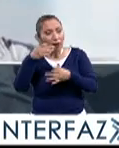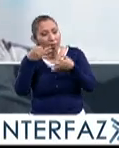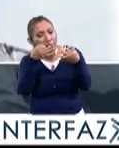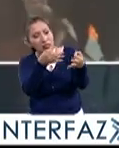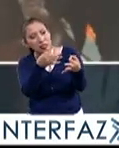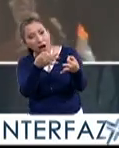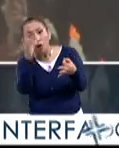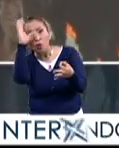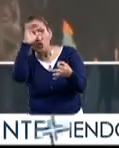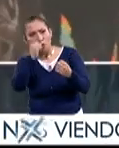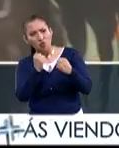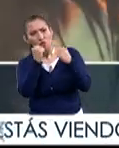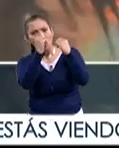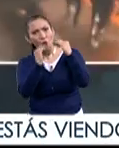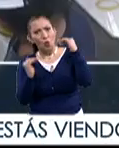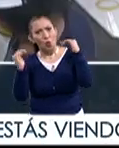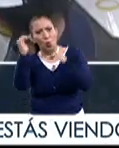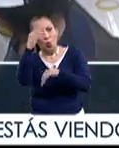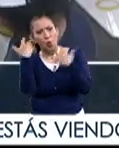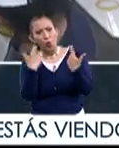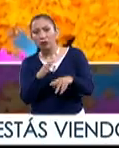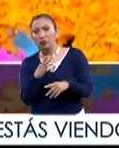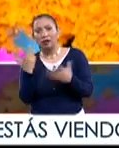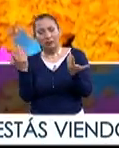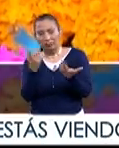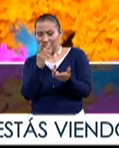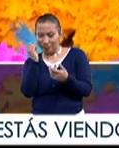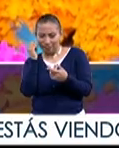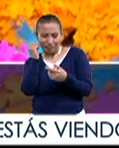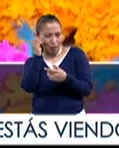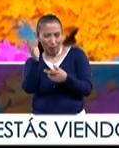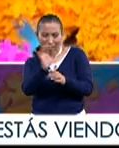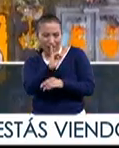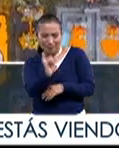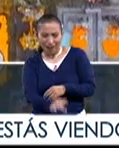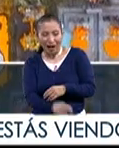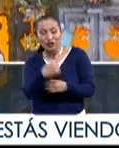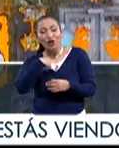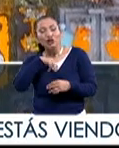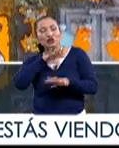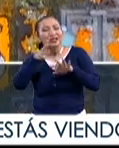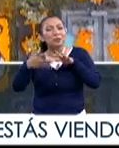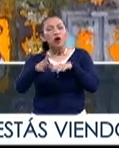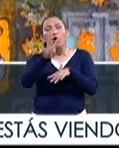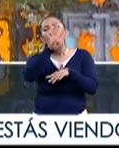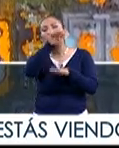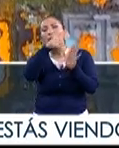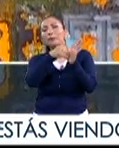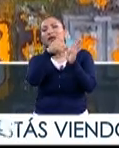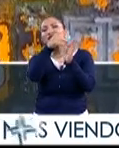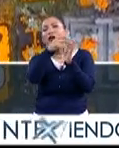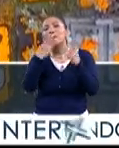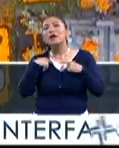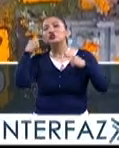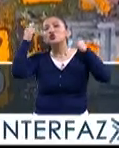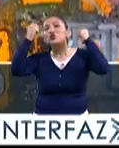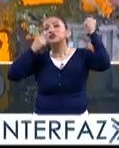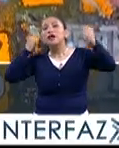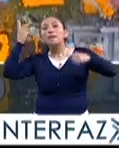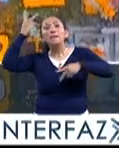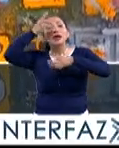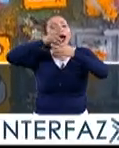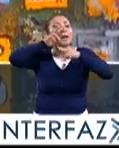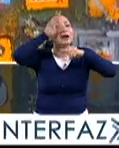una potencia cultural, o sea, Sí. no podemos olvidar que nosotros tenemos alrededor de 4 millones de turistas culturales,